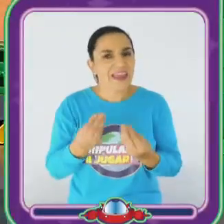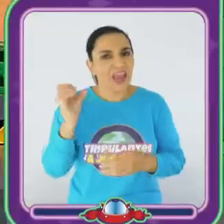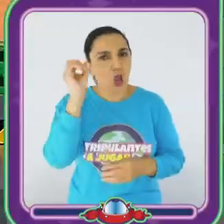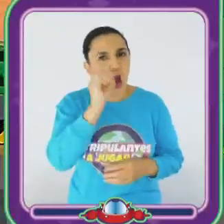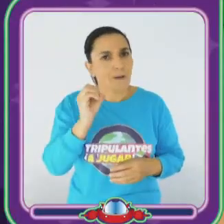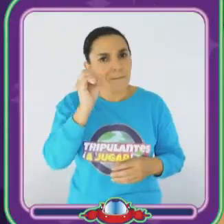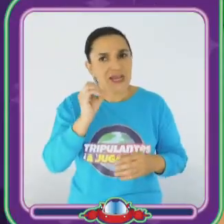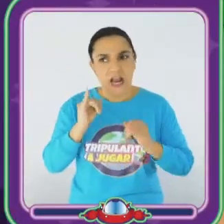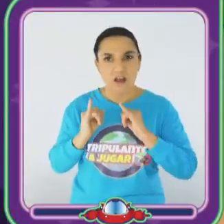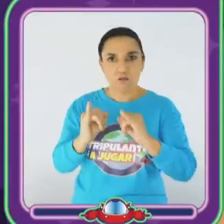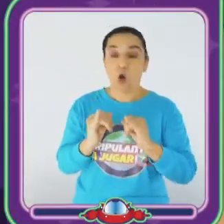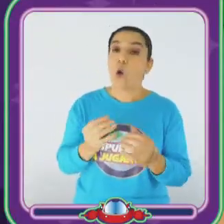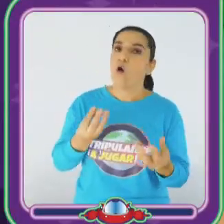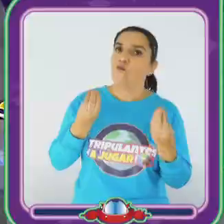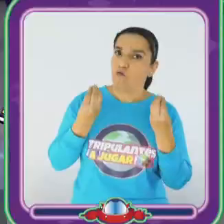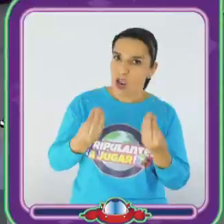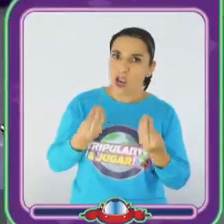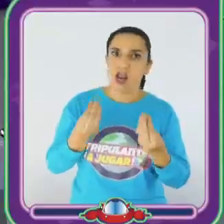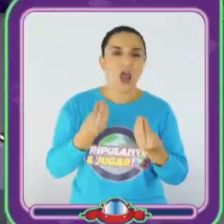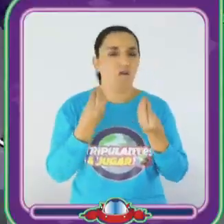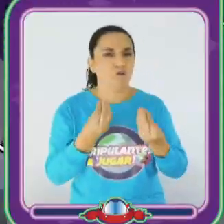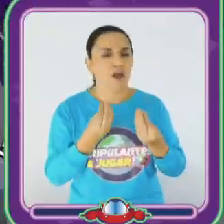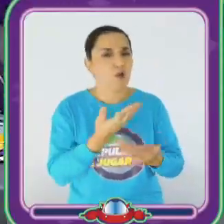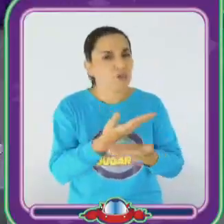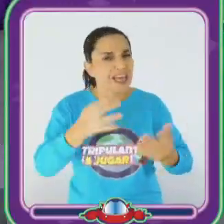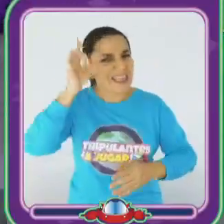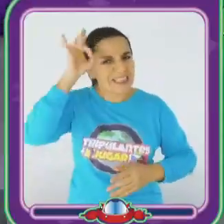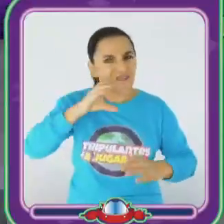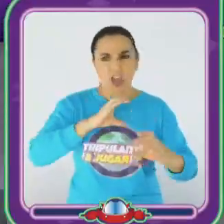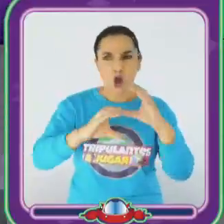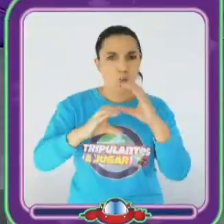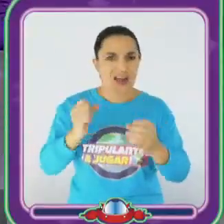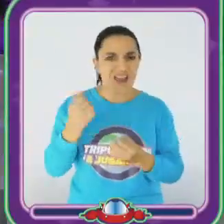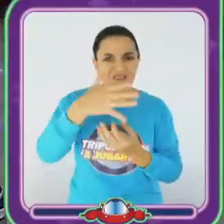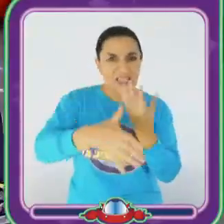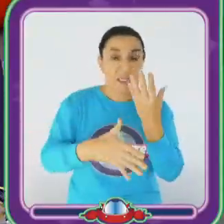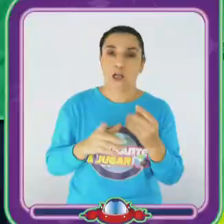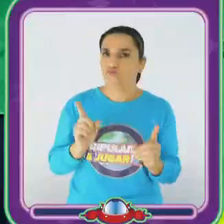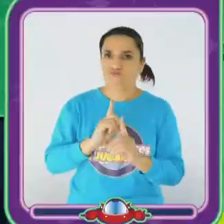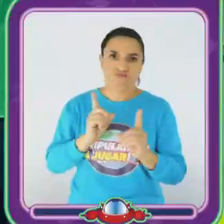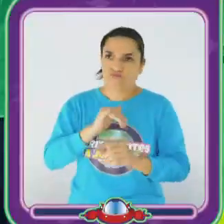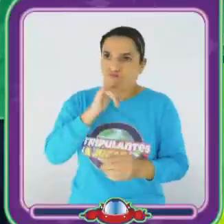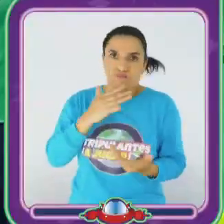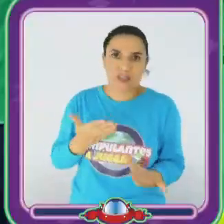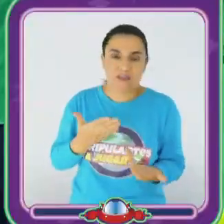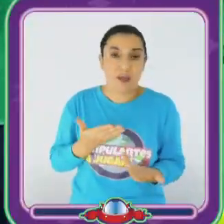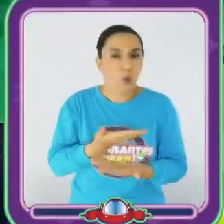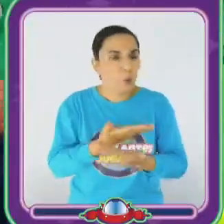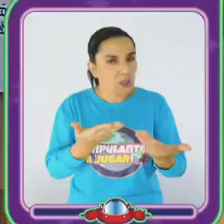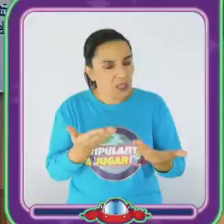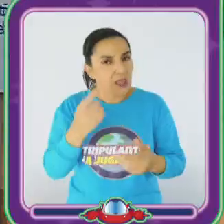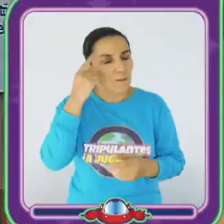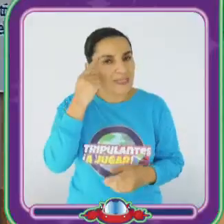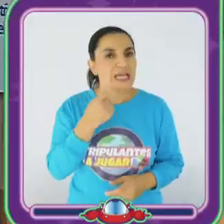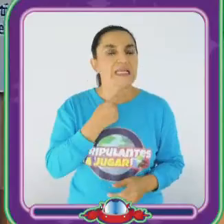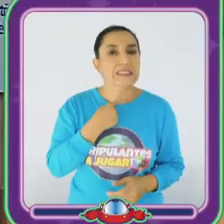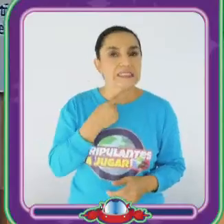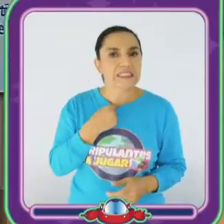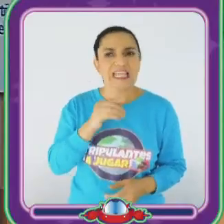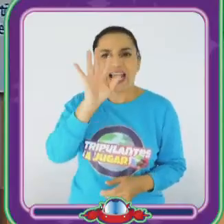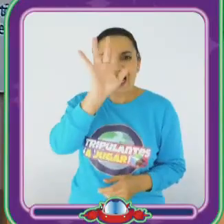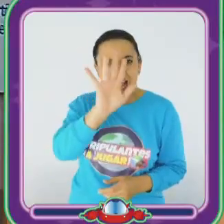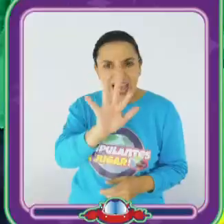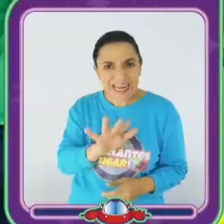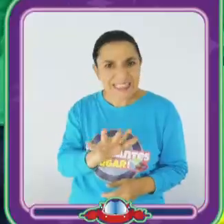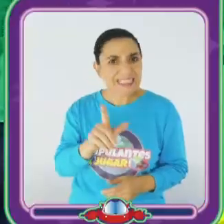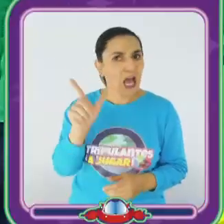¿Qué les parece esta información, tripulación? Muy buena. Muy buena. ¿Sabían que se comunicaban así las ballenas? No. ¿No? ¿Les parece interesante